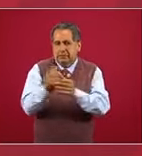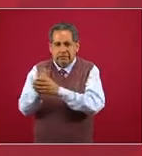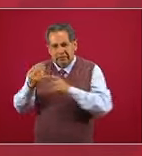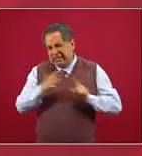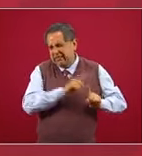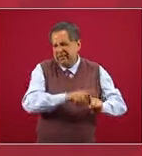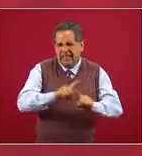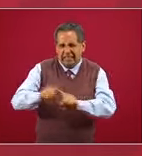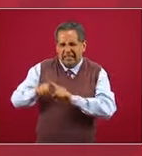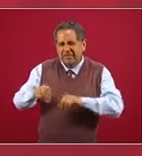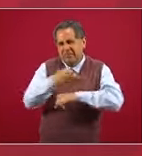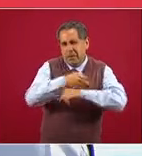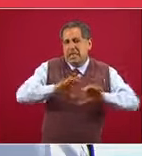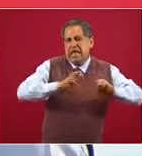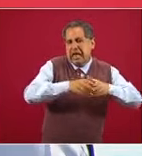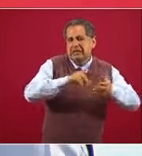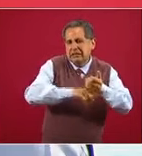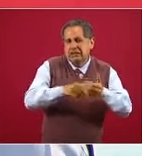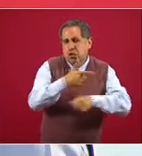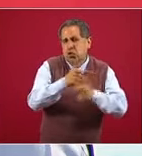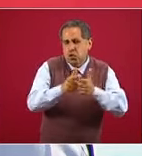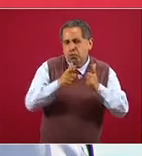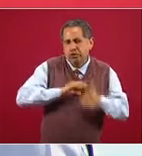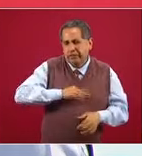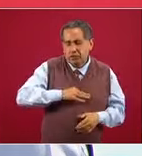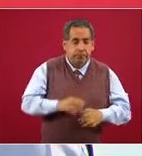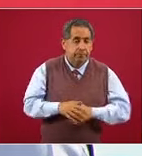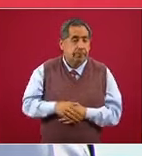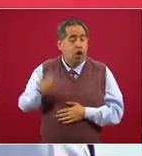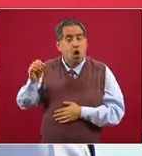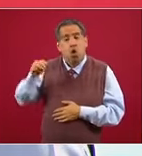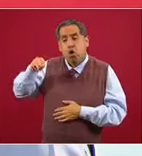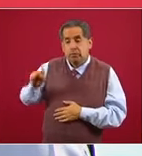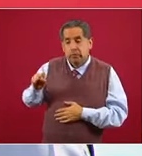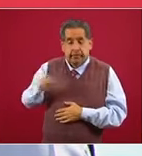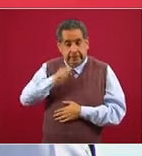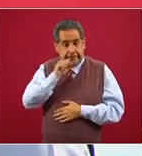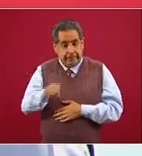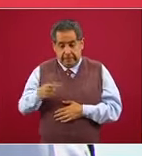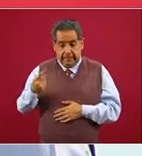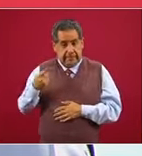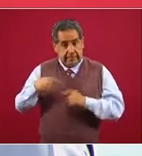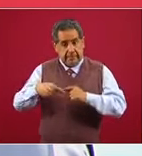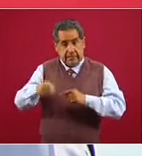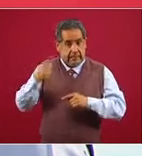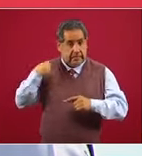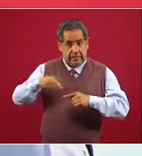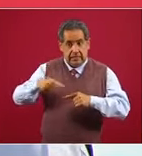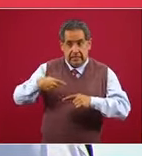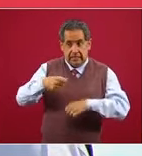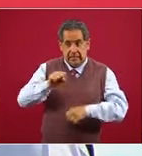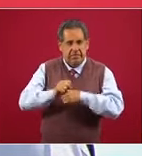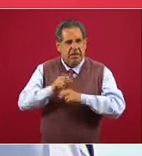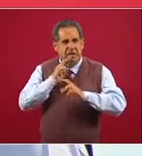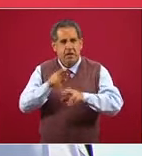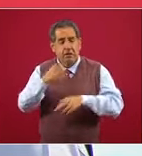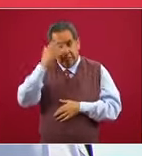no en la gravedad. La misma Organización Mundial de la Salud, y de hecho durante esta misma semana, dado que hubieron reportes por